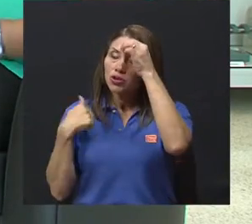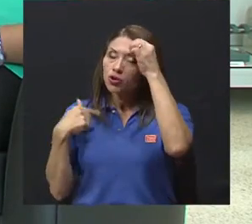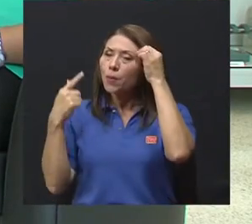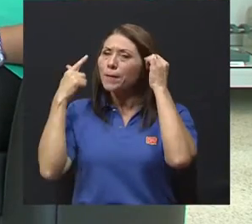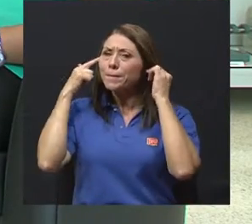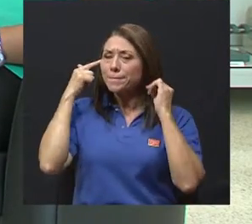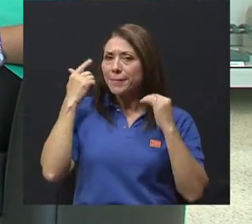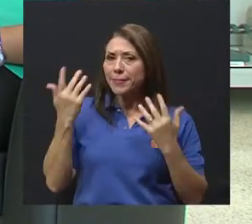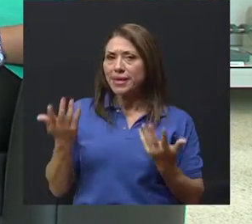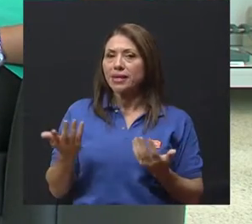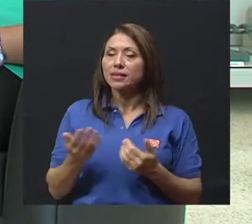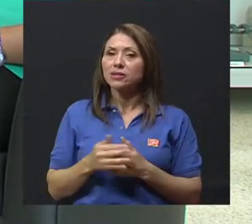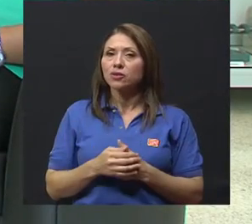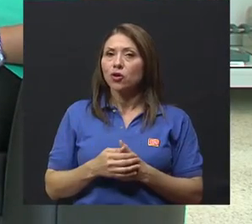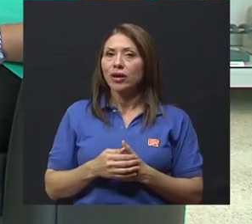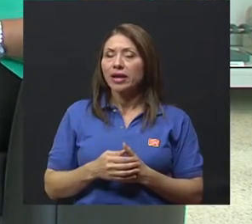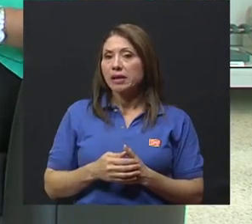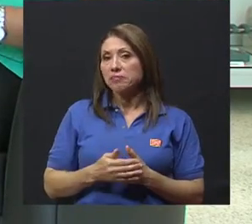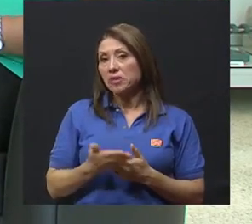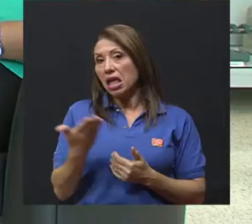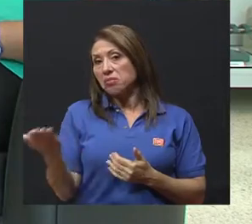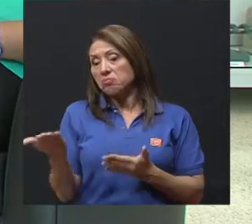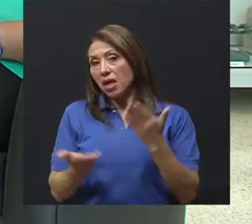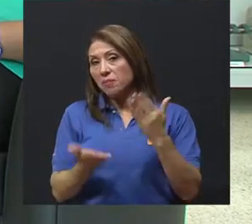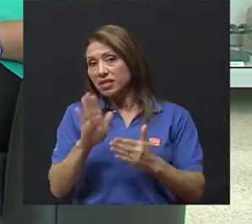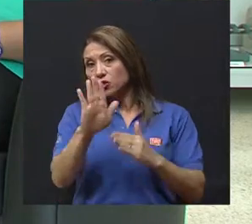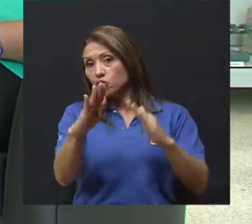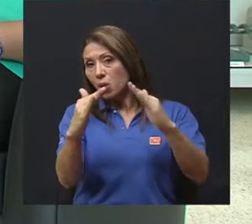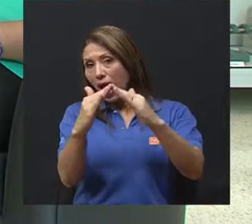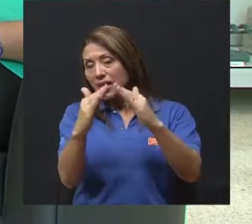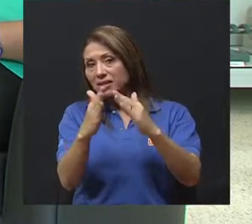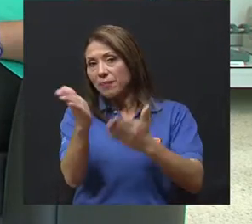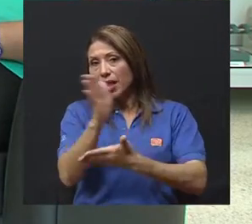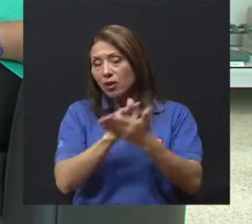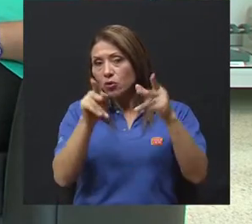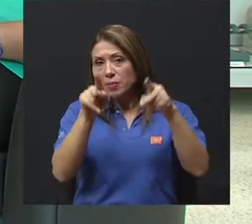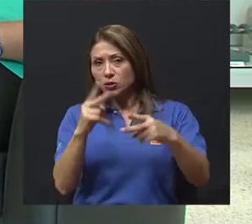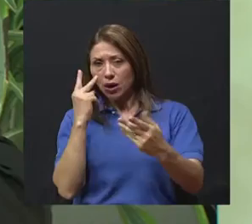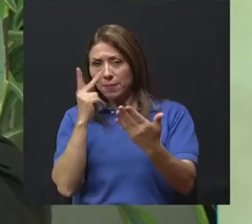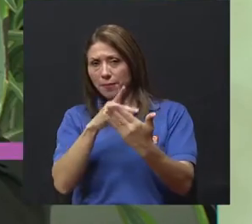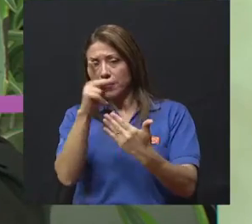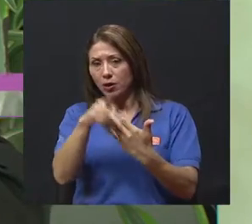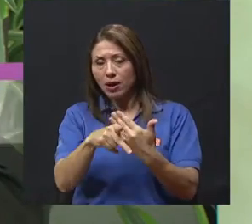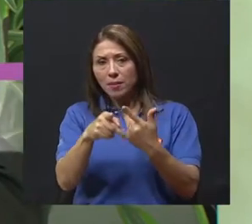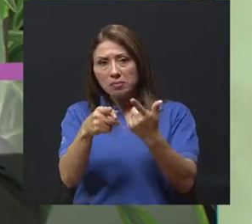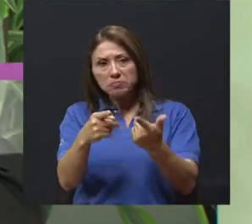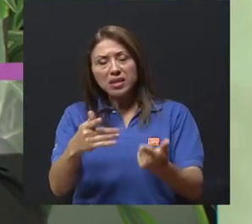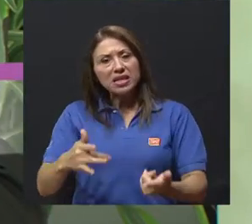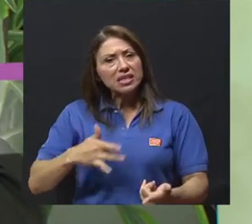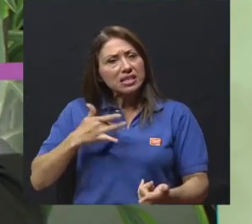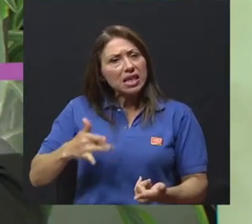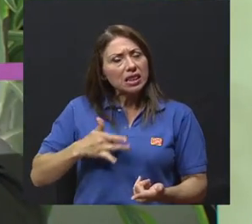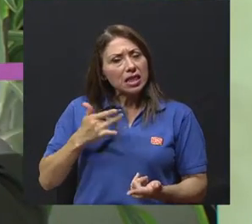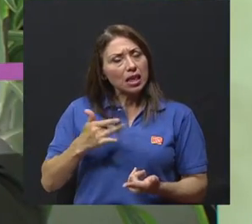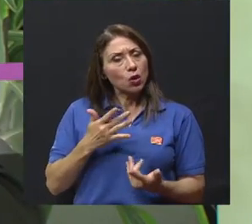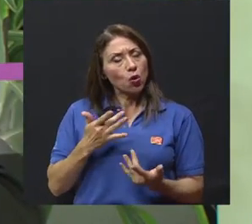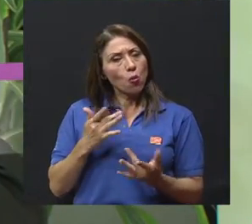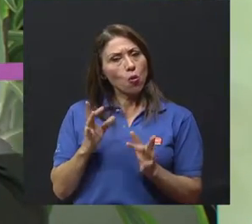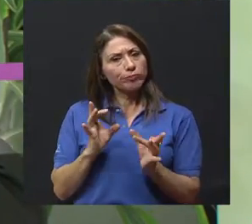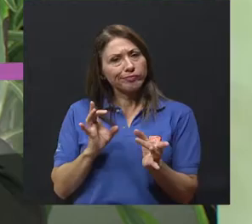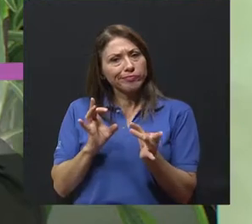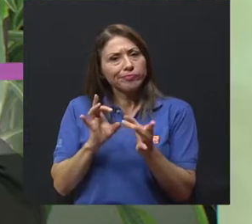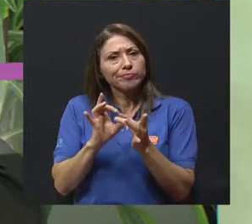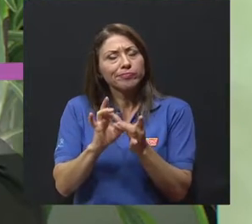que pensando más bien en que allá en casa puede existir alguna persona que siempre he sentido que tiene alguna conexión